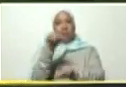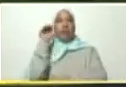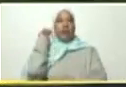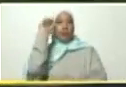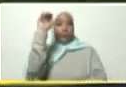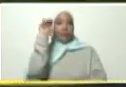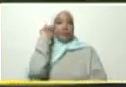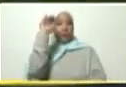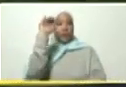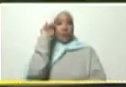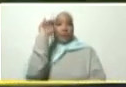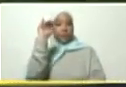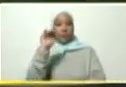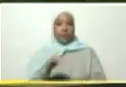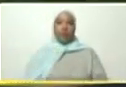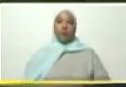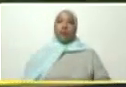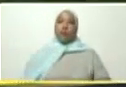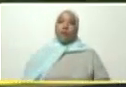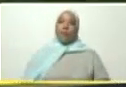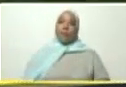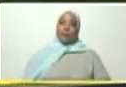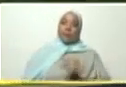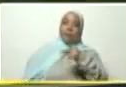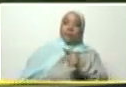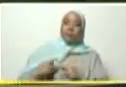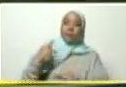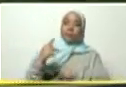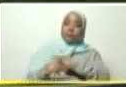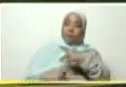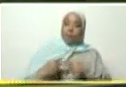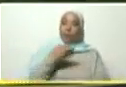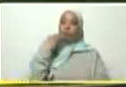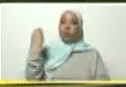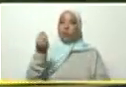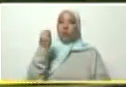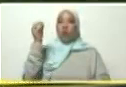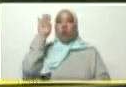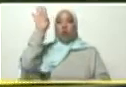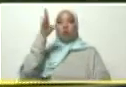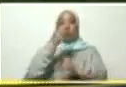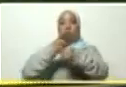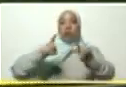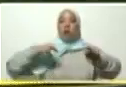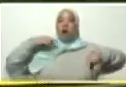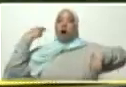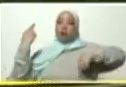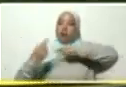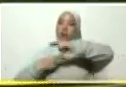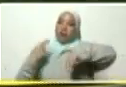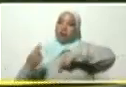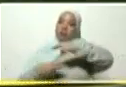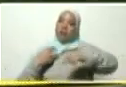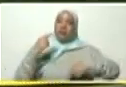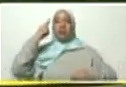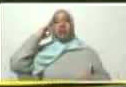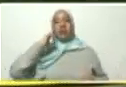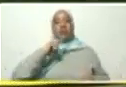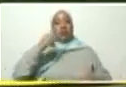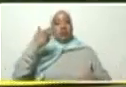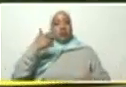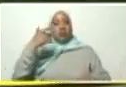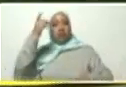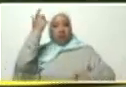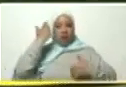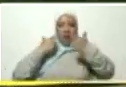futuro que estamos construyendo una generación de demócratas de revolucionarios de bolivarianos de